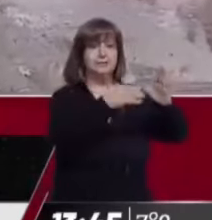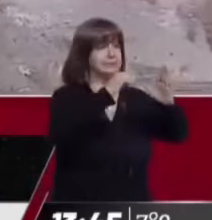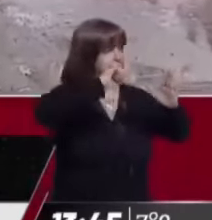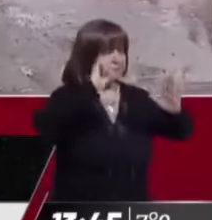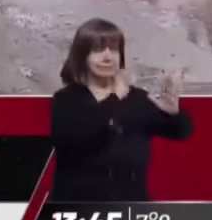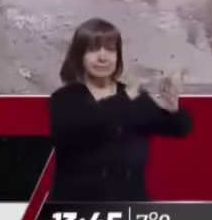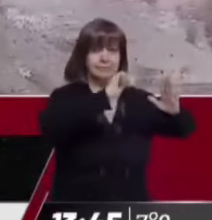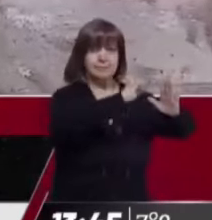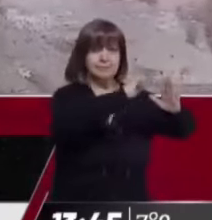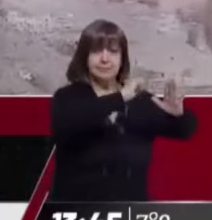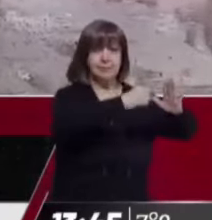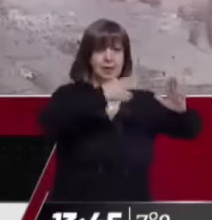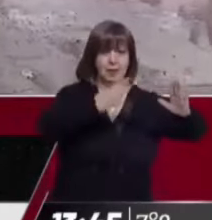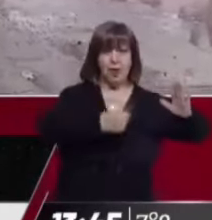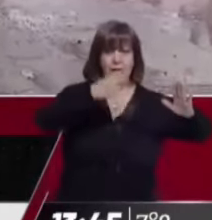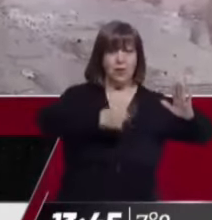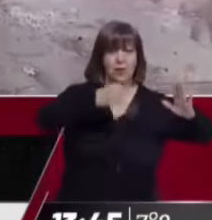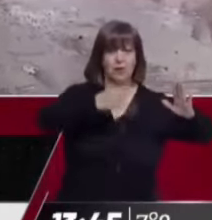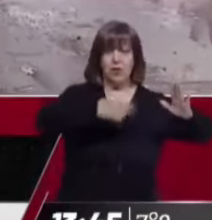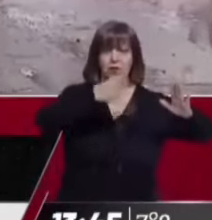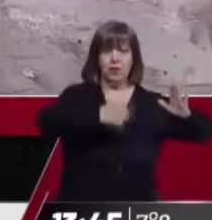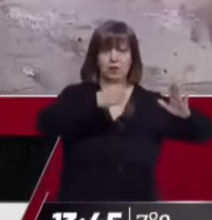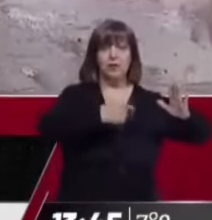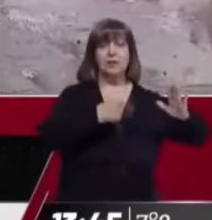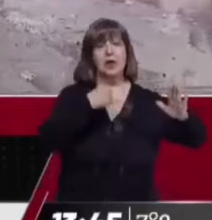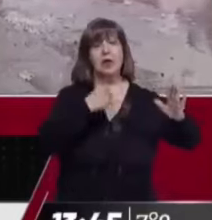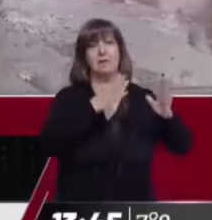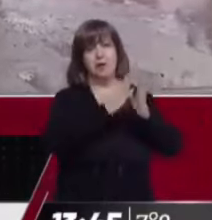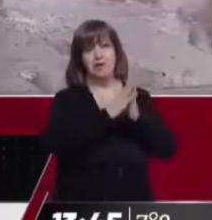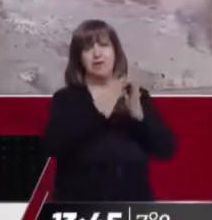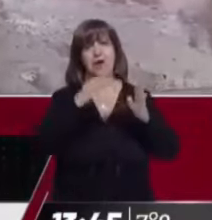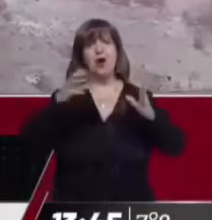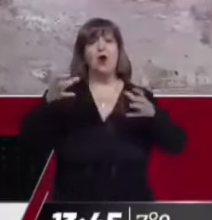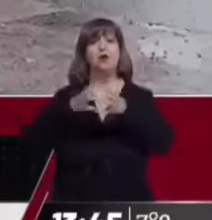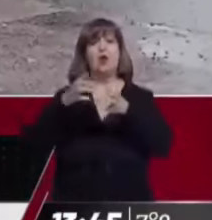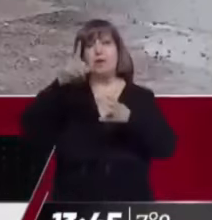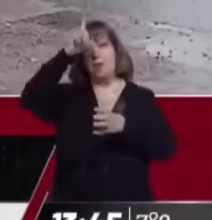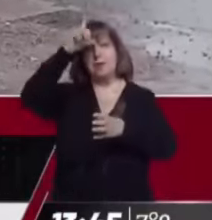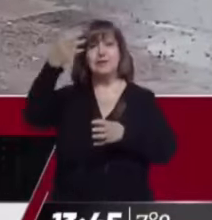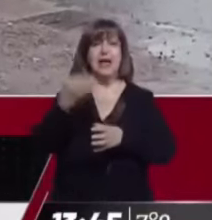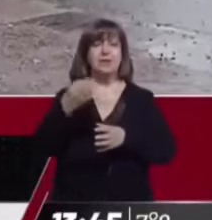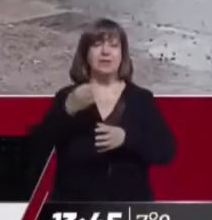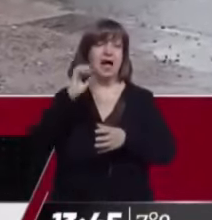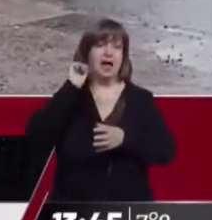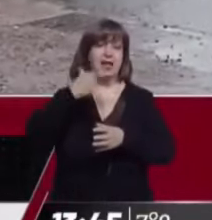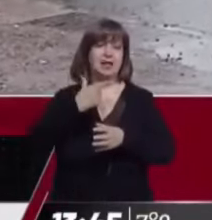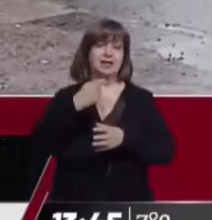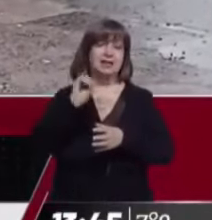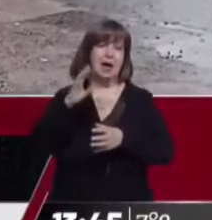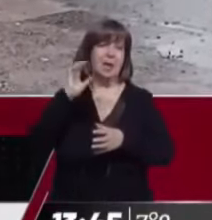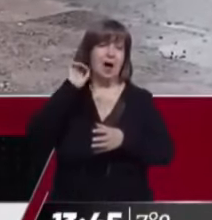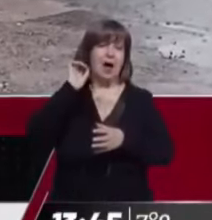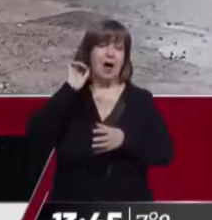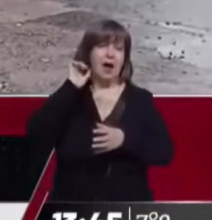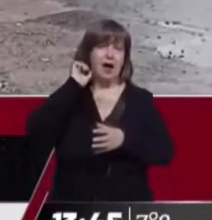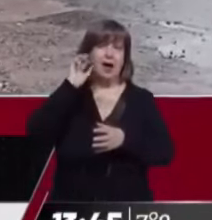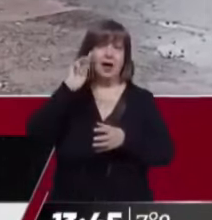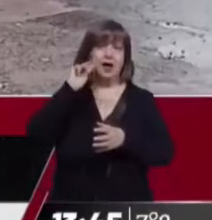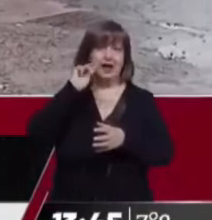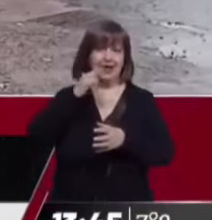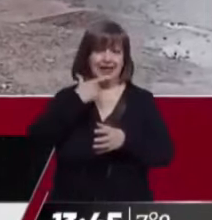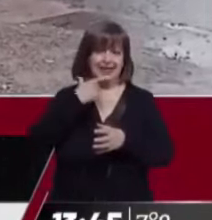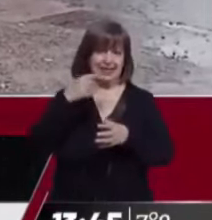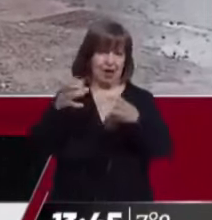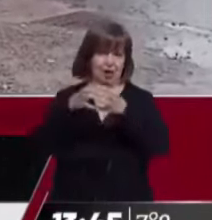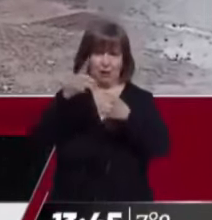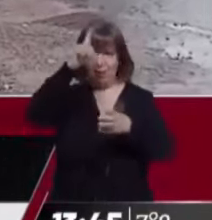a las 12:20 horas terminó entregándose. En estos momentos está declarando en el Ministerio Público Fiscal en la zona céntrica